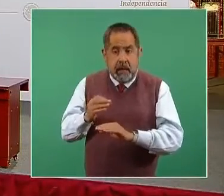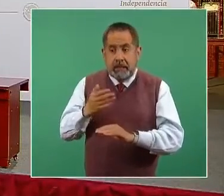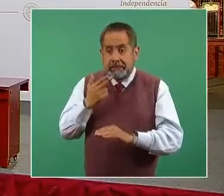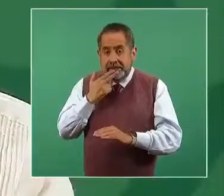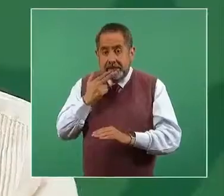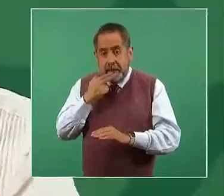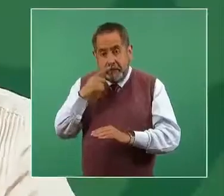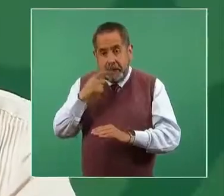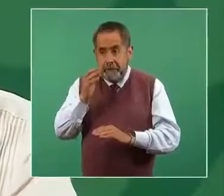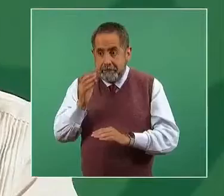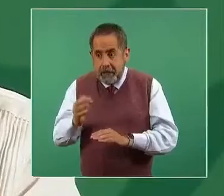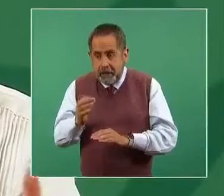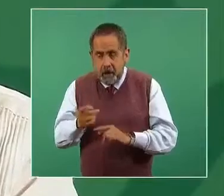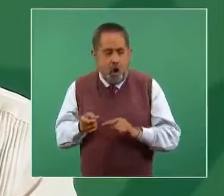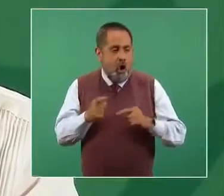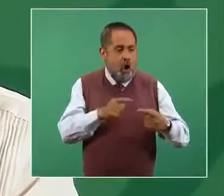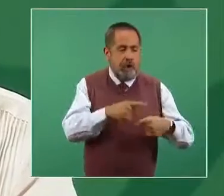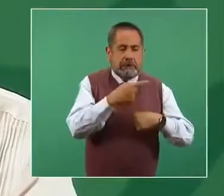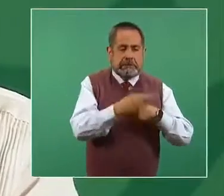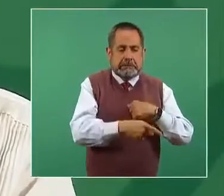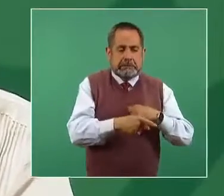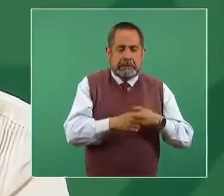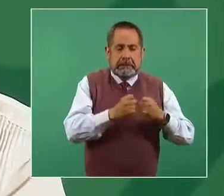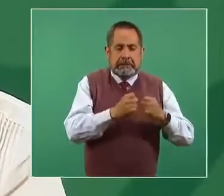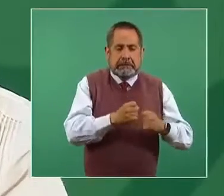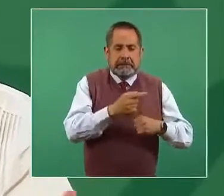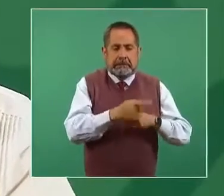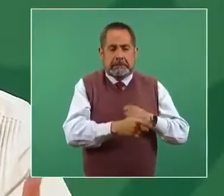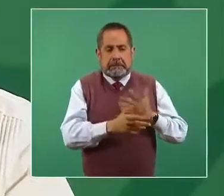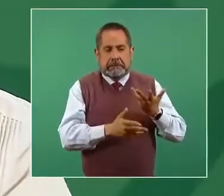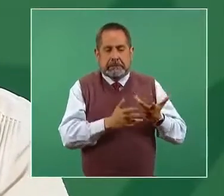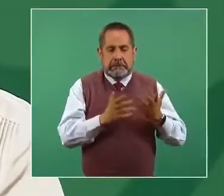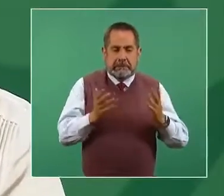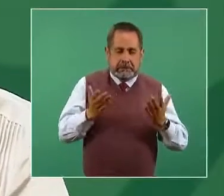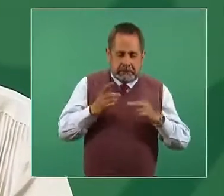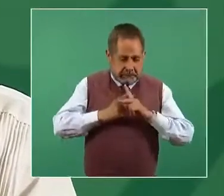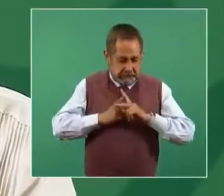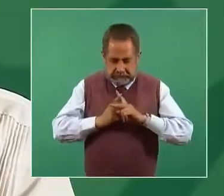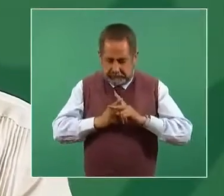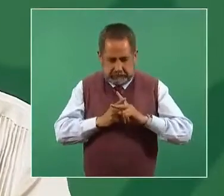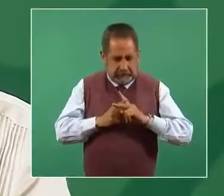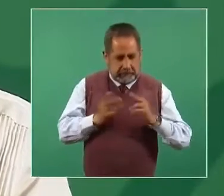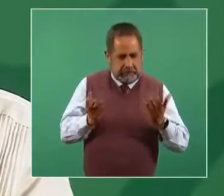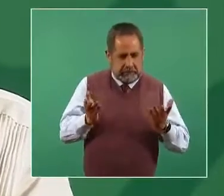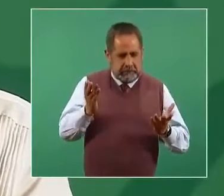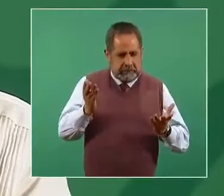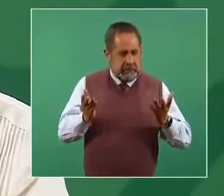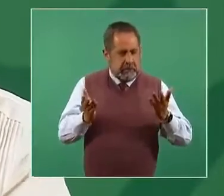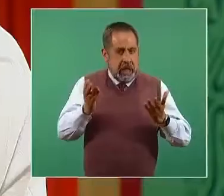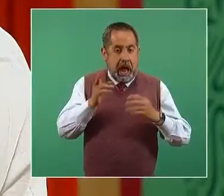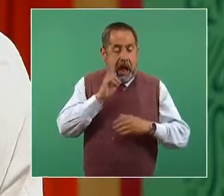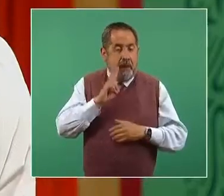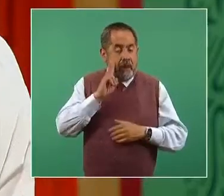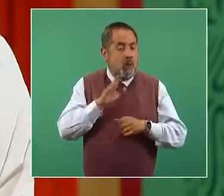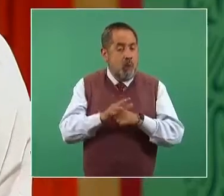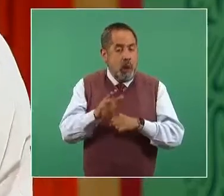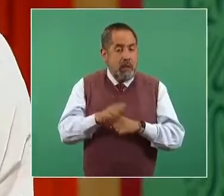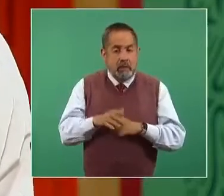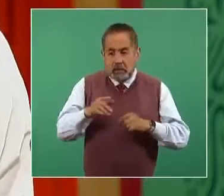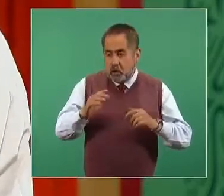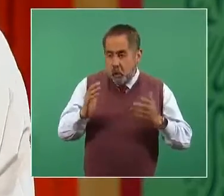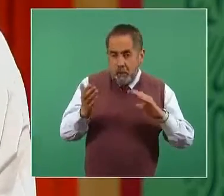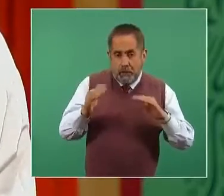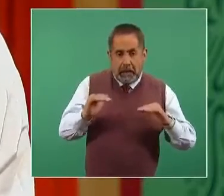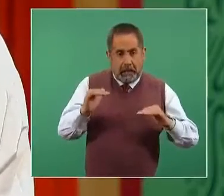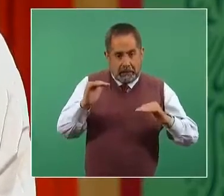efectividad, y los riesgos, la seguridad, que se mide, entre otras cosas, por la frecuencia relativa o